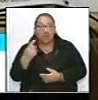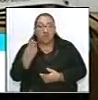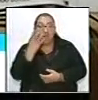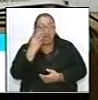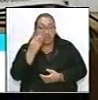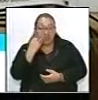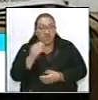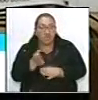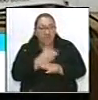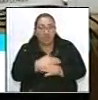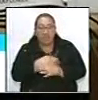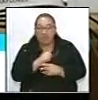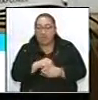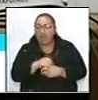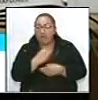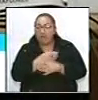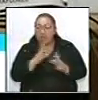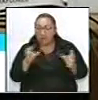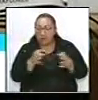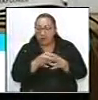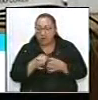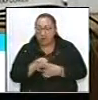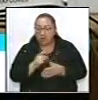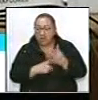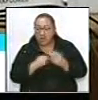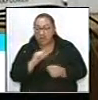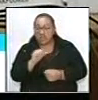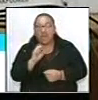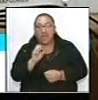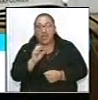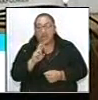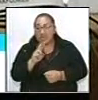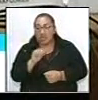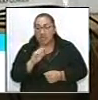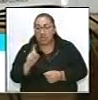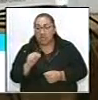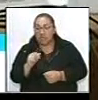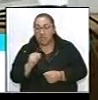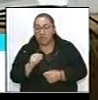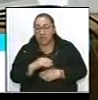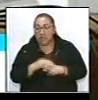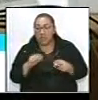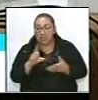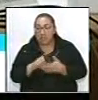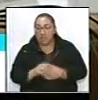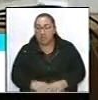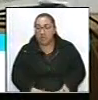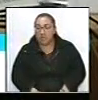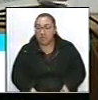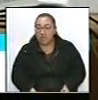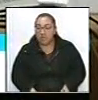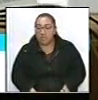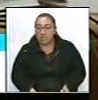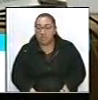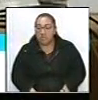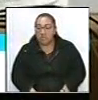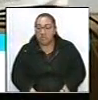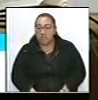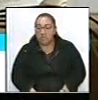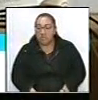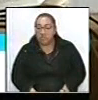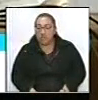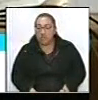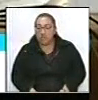experiencia en sistematizar lo que es el serenazgo a nivel metropolitano. Es importante recordar